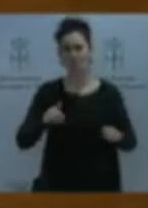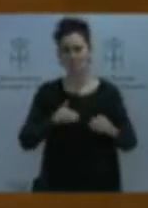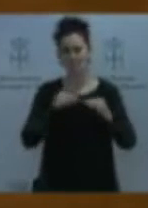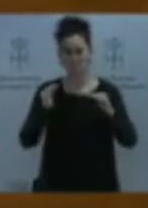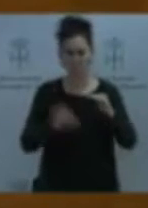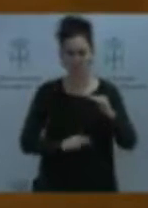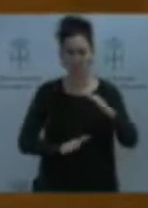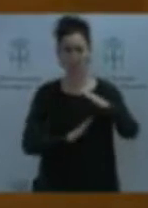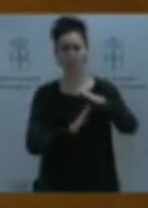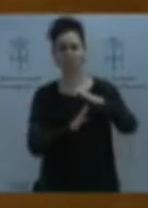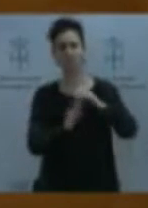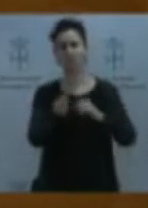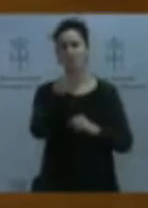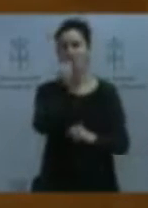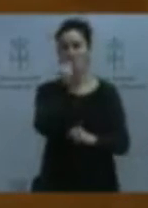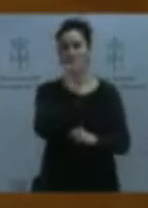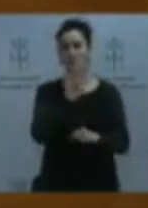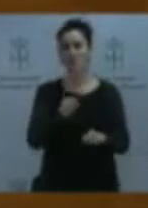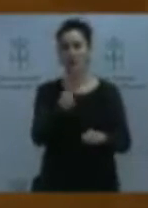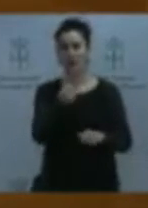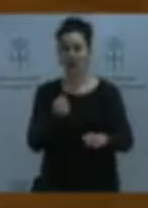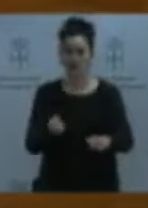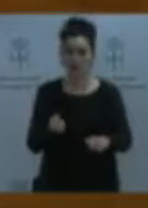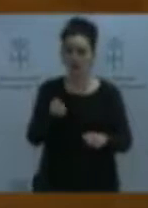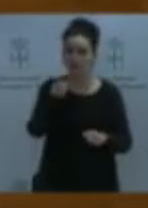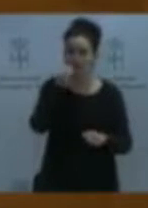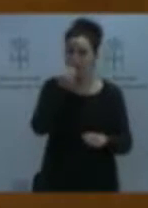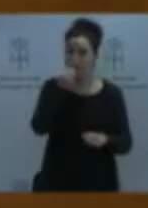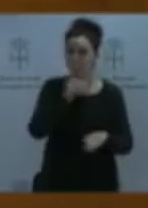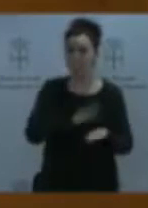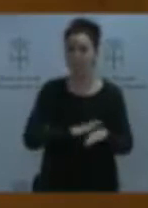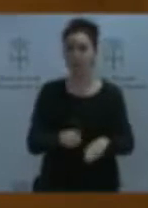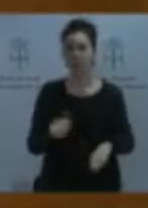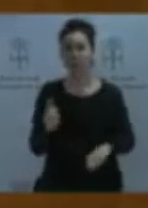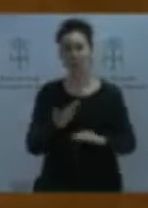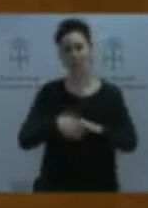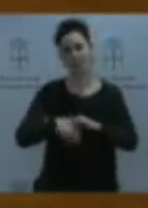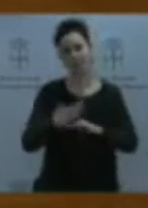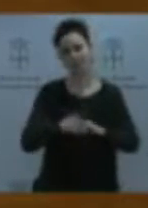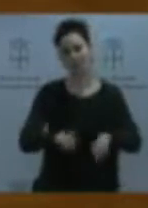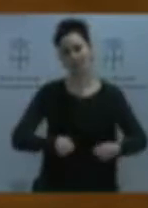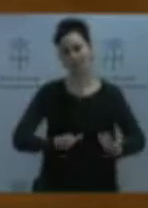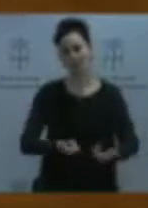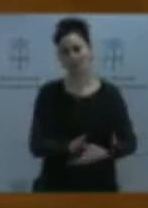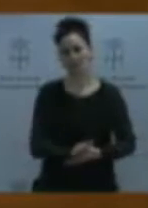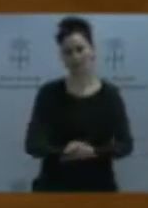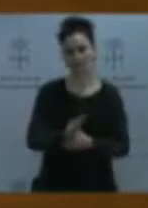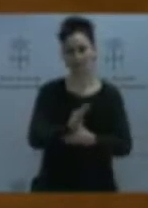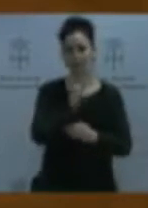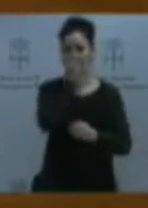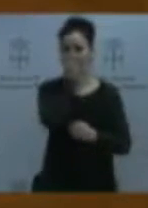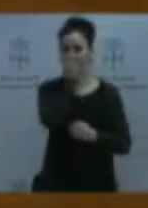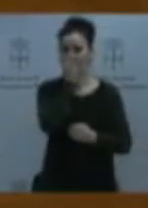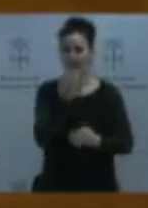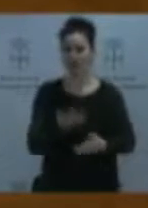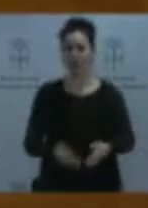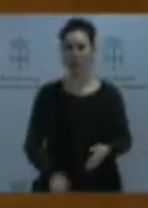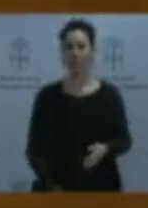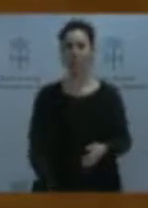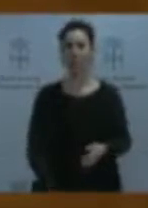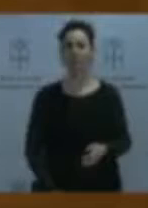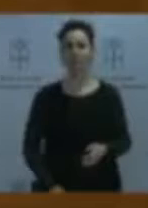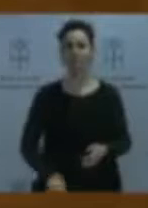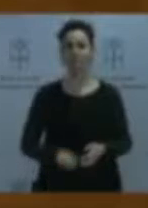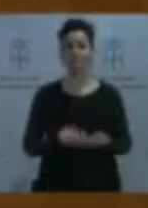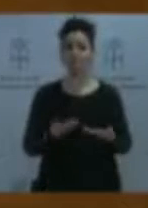consumo para tener unos límites ecológicos más sostenibles? Y esto es algo fundamental de